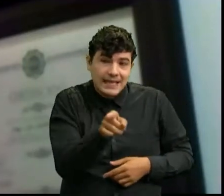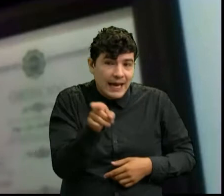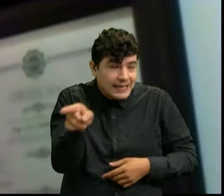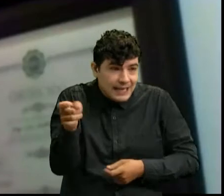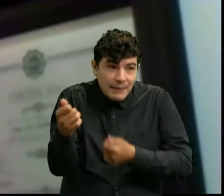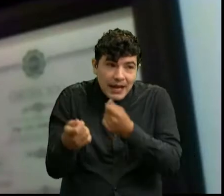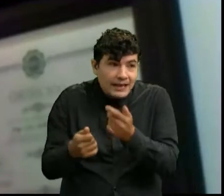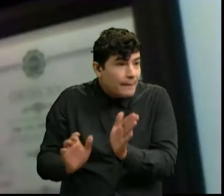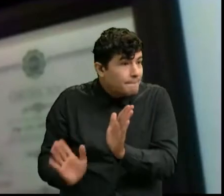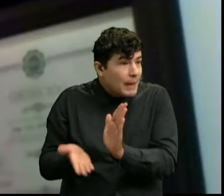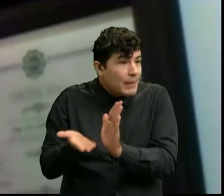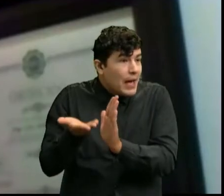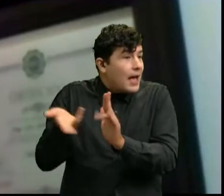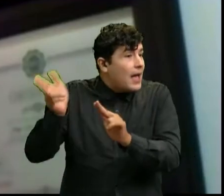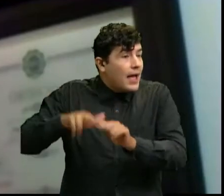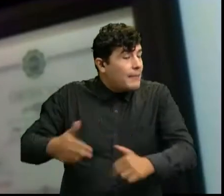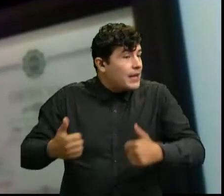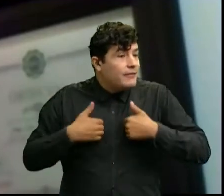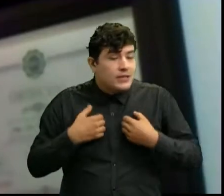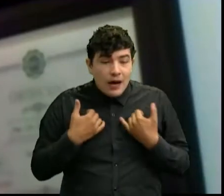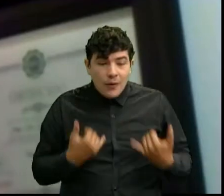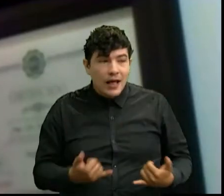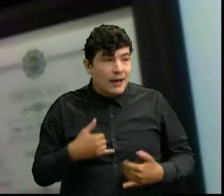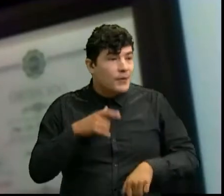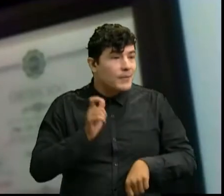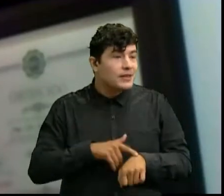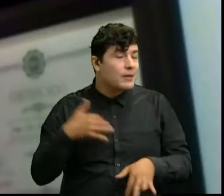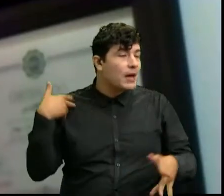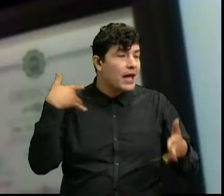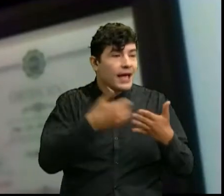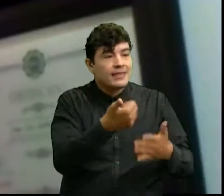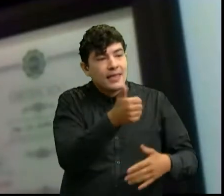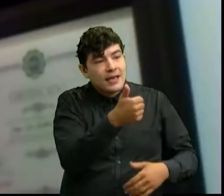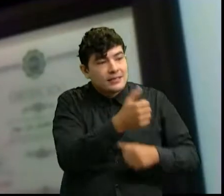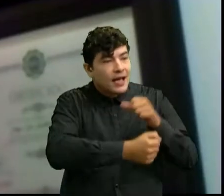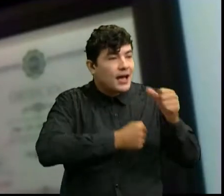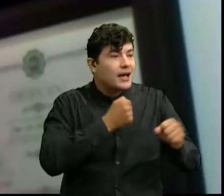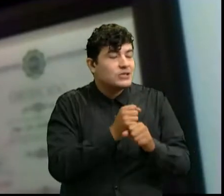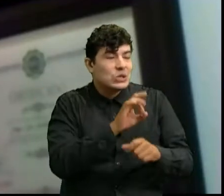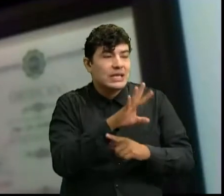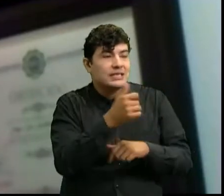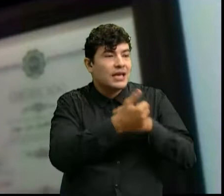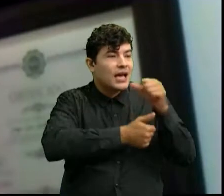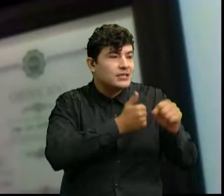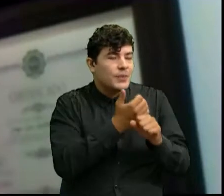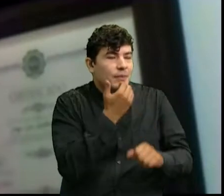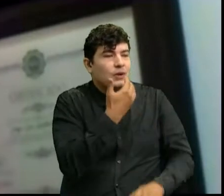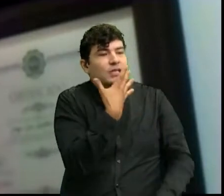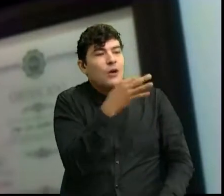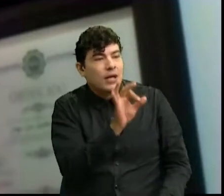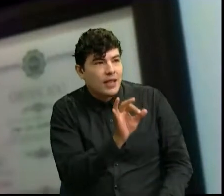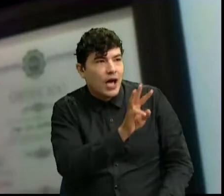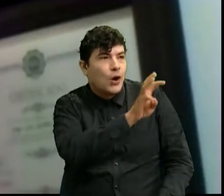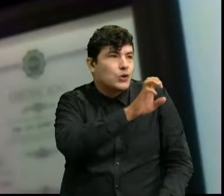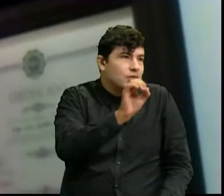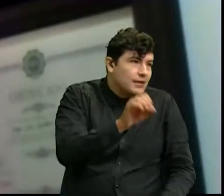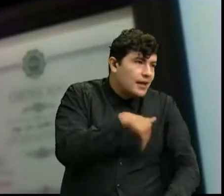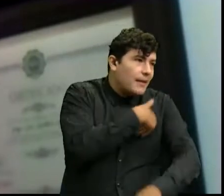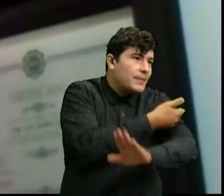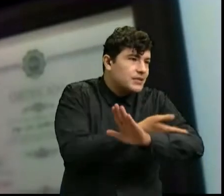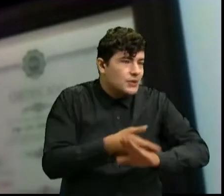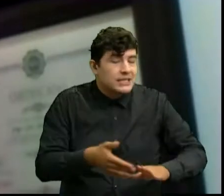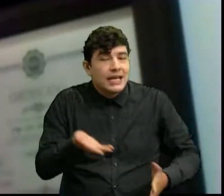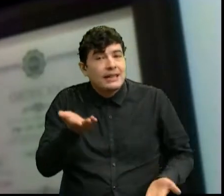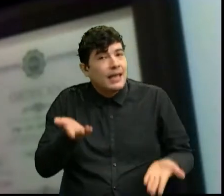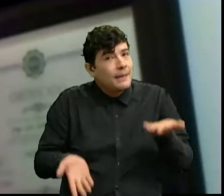no produjo a este momento, esos 10 años o 15 años le valen 50, 40, 80 millones, dependiendo